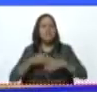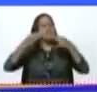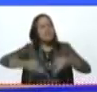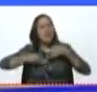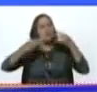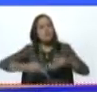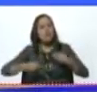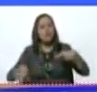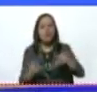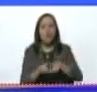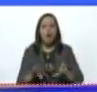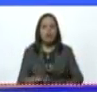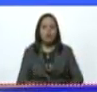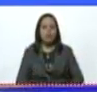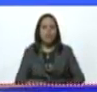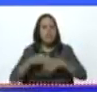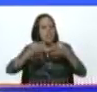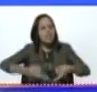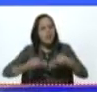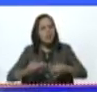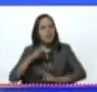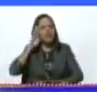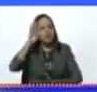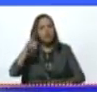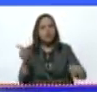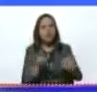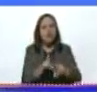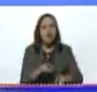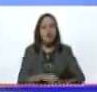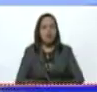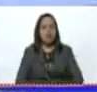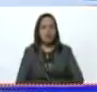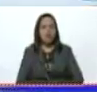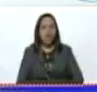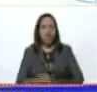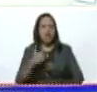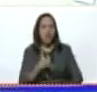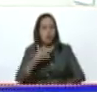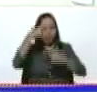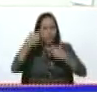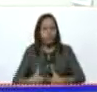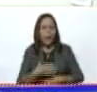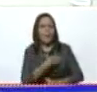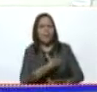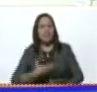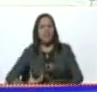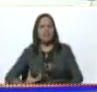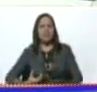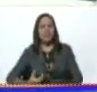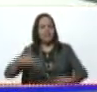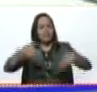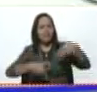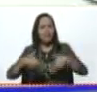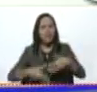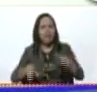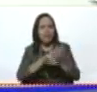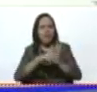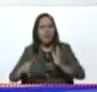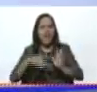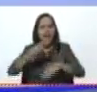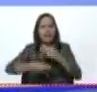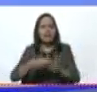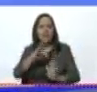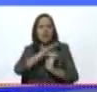sido así y siempre será así. Y soy el presidente electo legítimamente de acuerdo a la